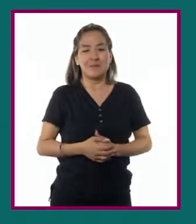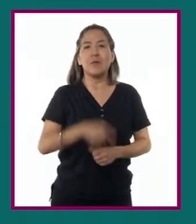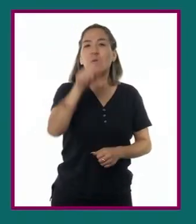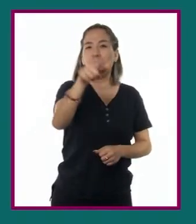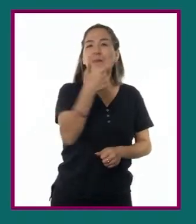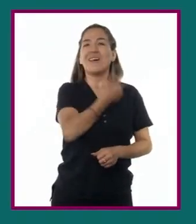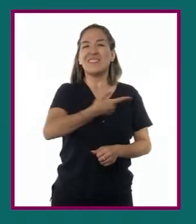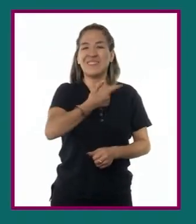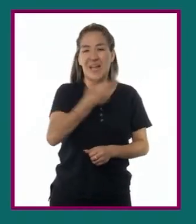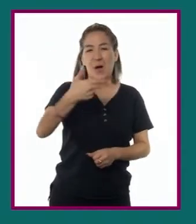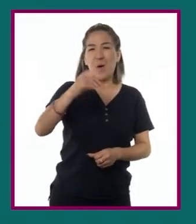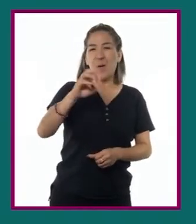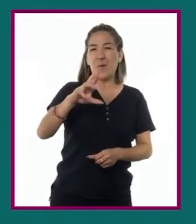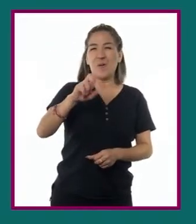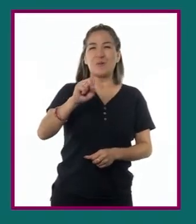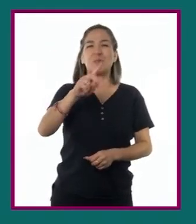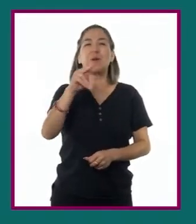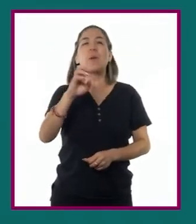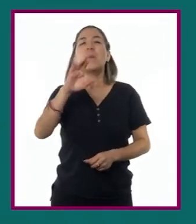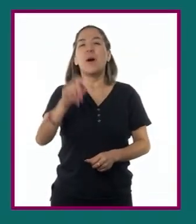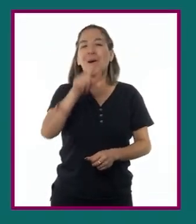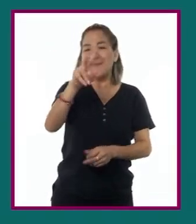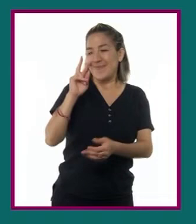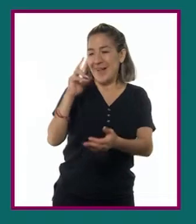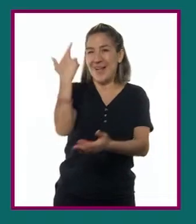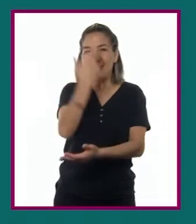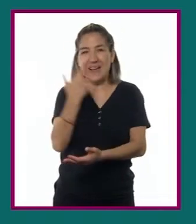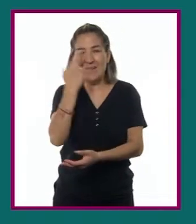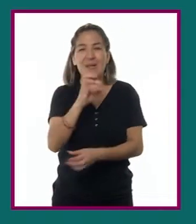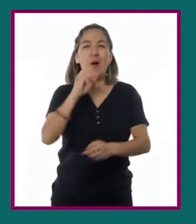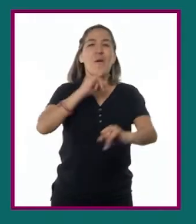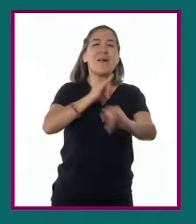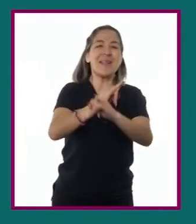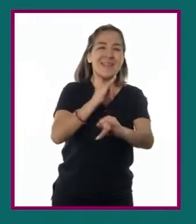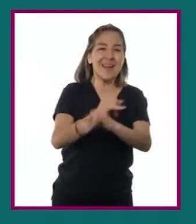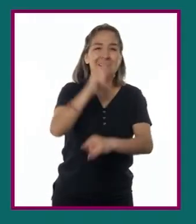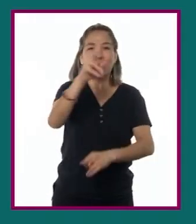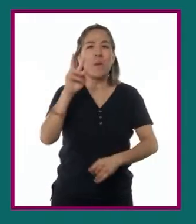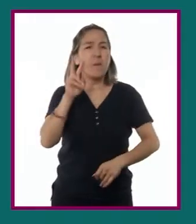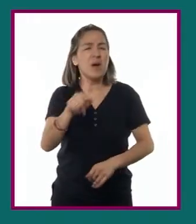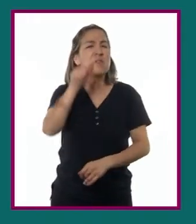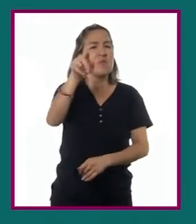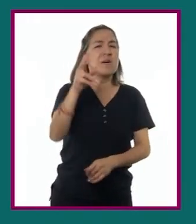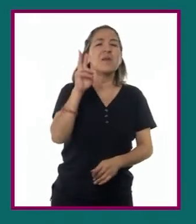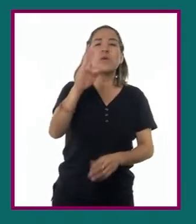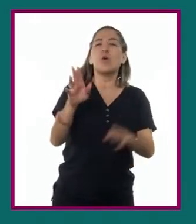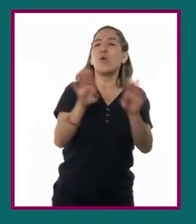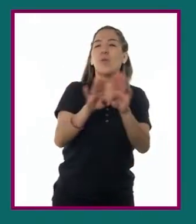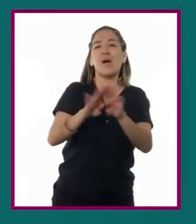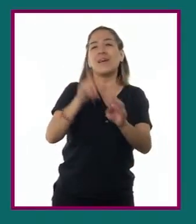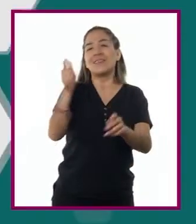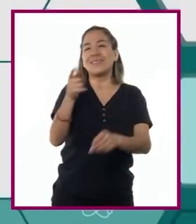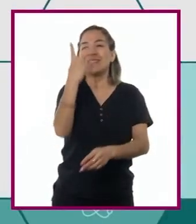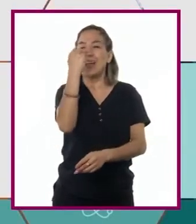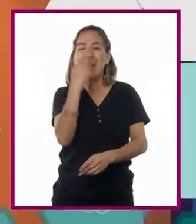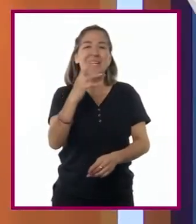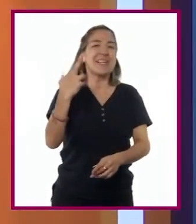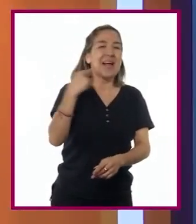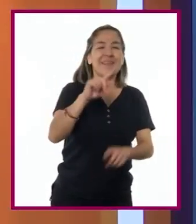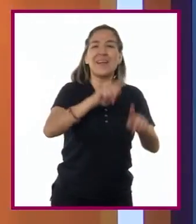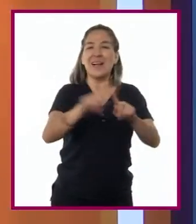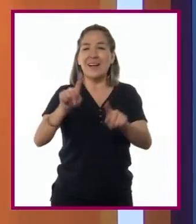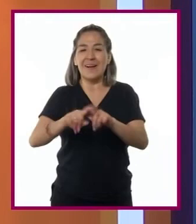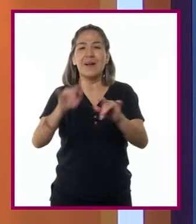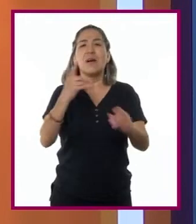los horóscopos en alguna revista o en una página de internet o escuchado en algún medio de comunicación y a